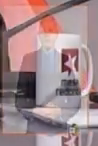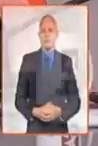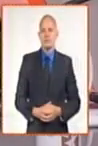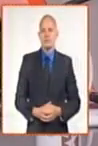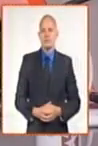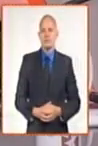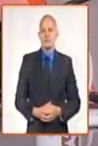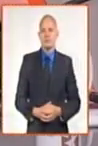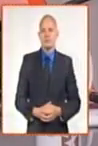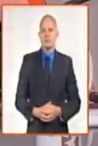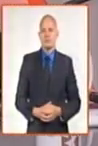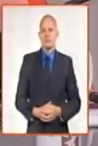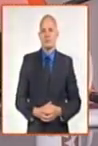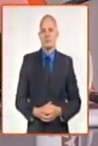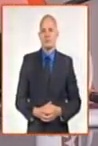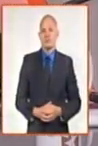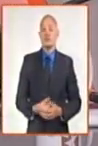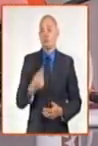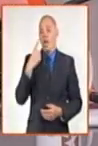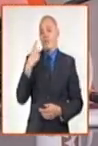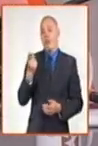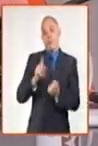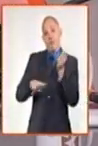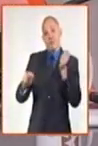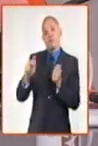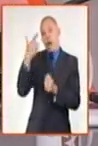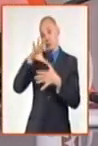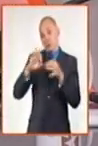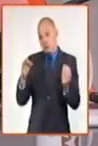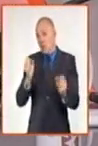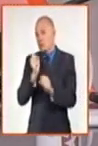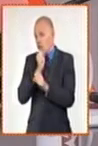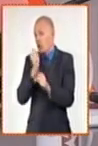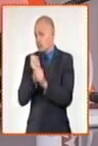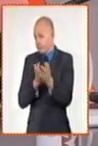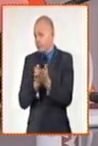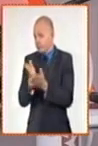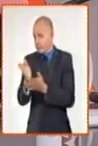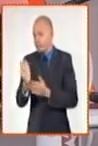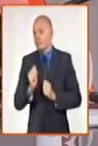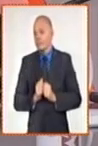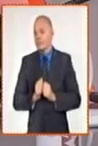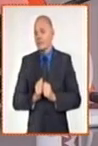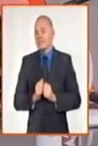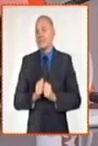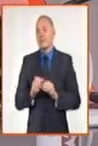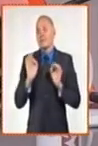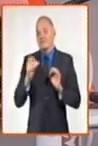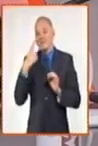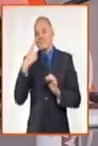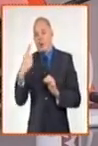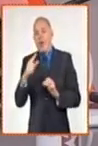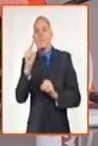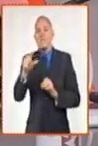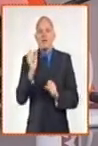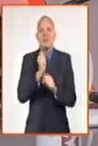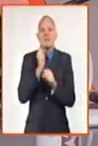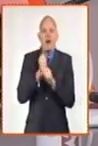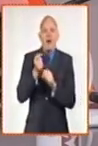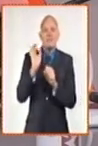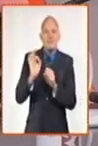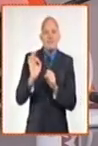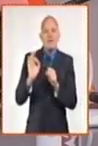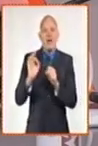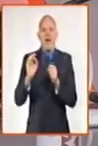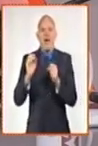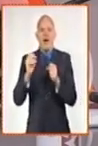Bueno, trabajo incansable también Artemisa y especialmente de los linieros que han tenido que llegar hasta lugares de difícil acceso incluso